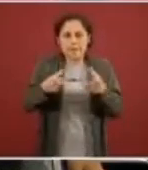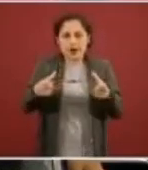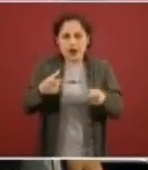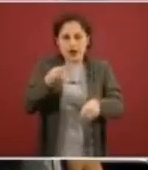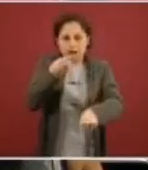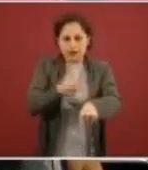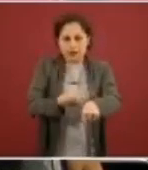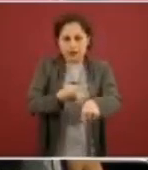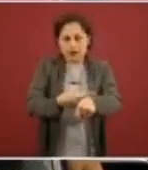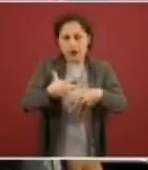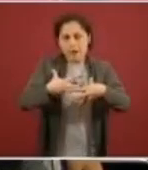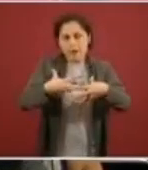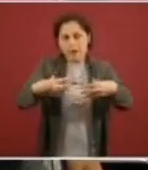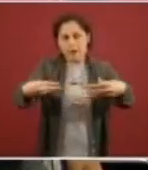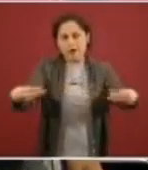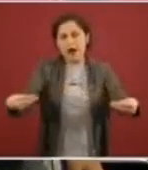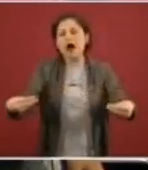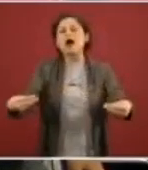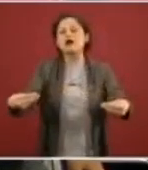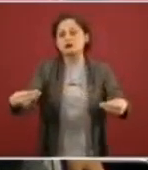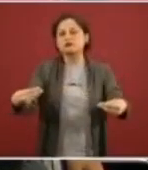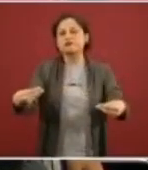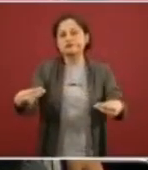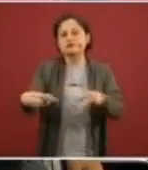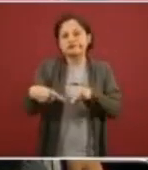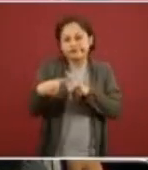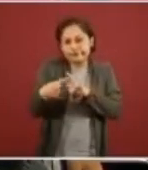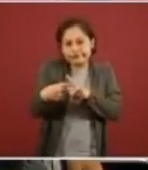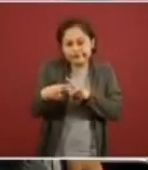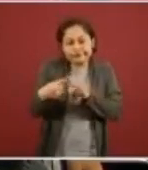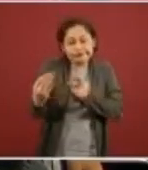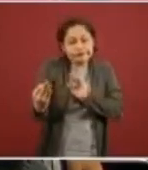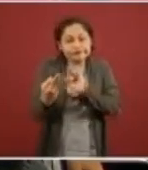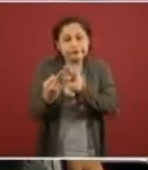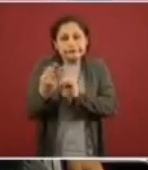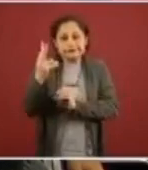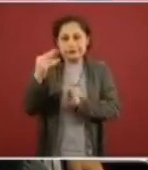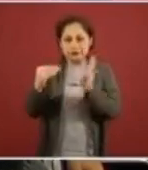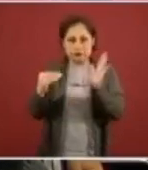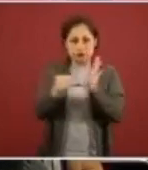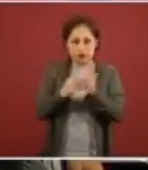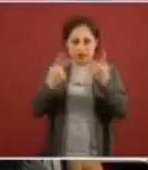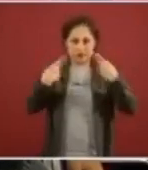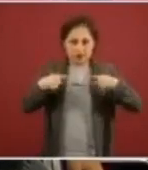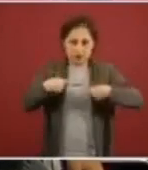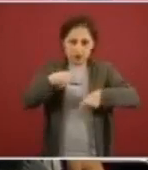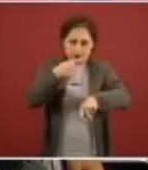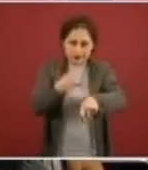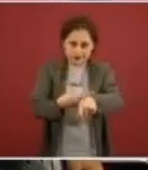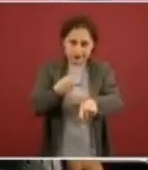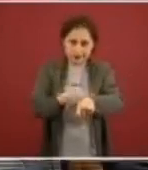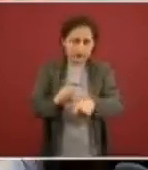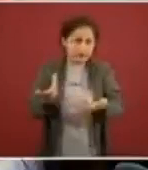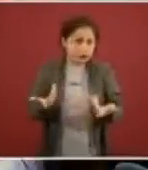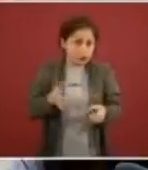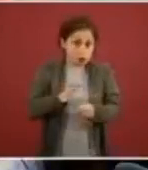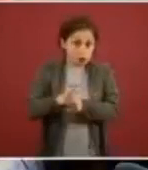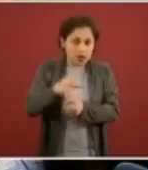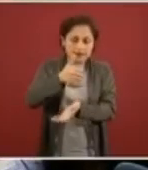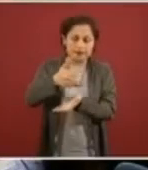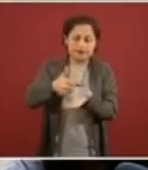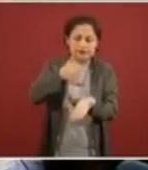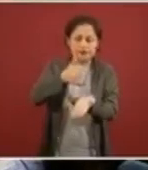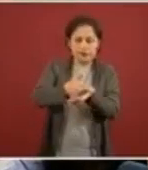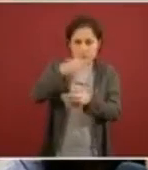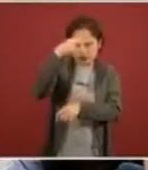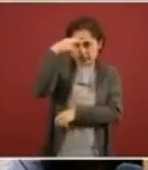han acumulado casos en un número que ya cerca de los 2000. Es el caso de la zona metropolitana